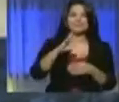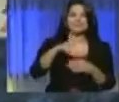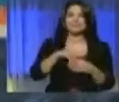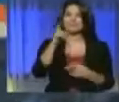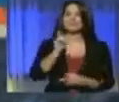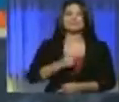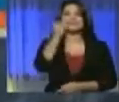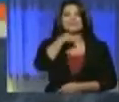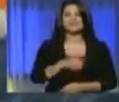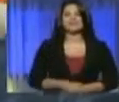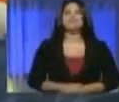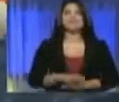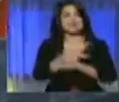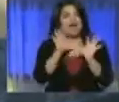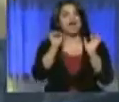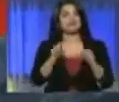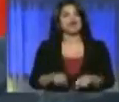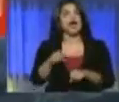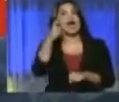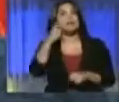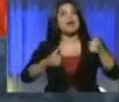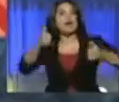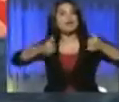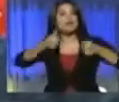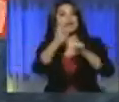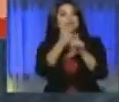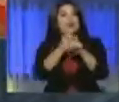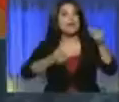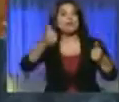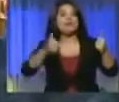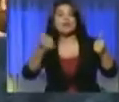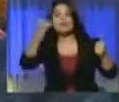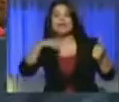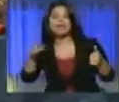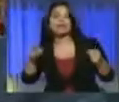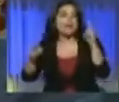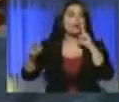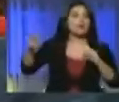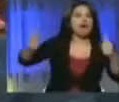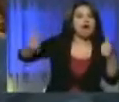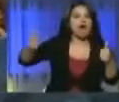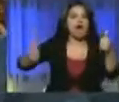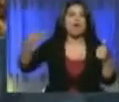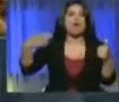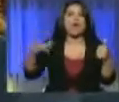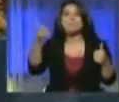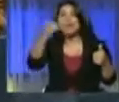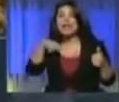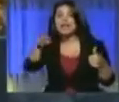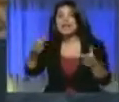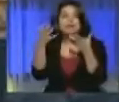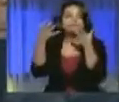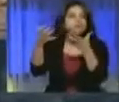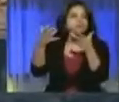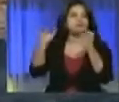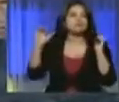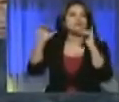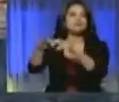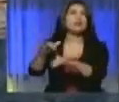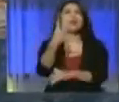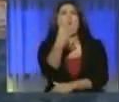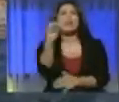Esta marcha está compitiendo con Ameliás. En Valencia hicieron una concentración de unos